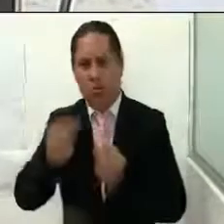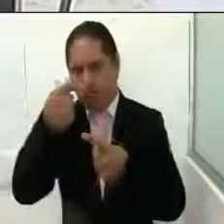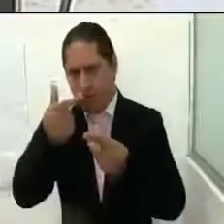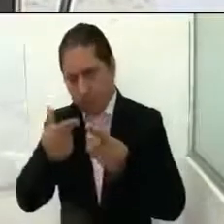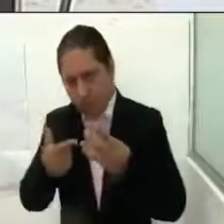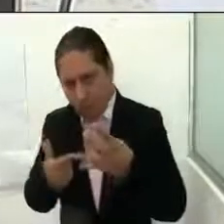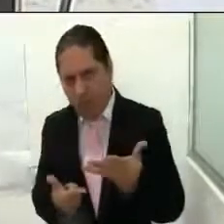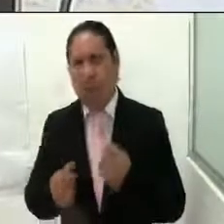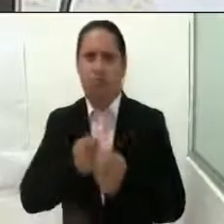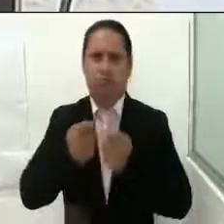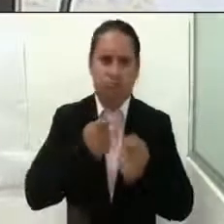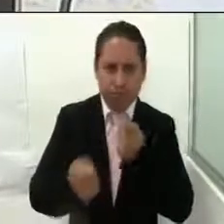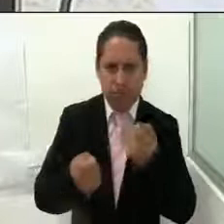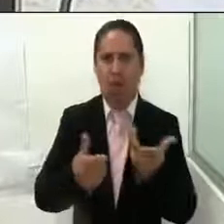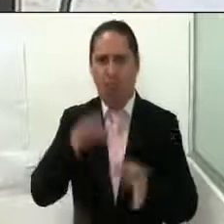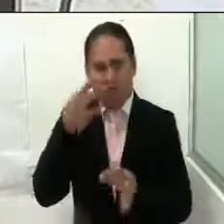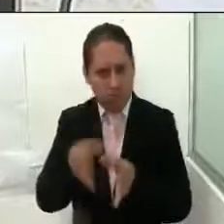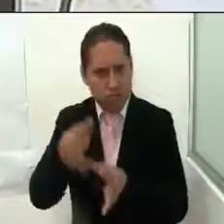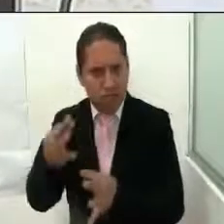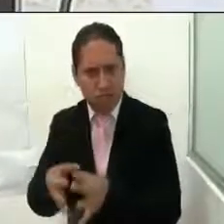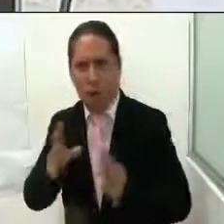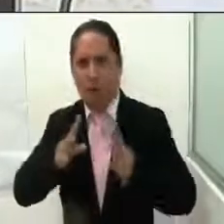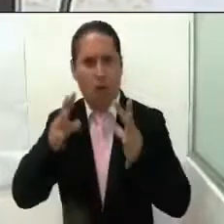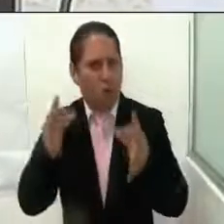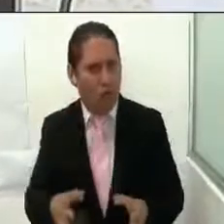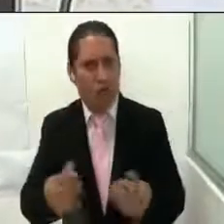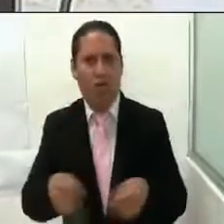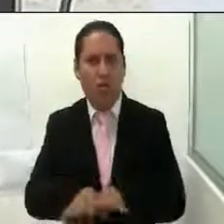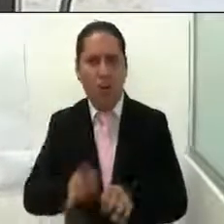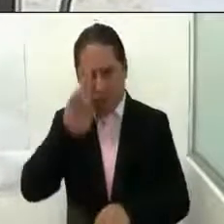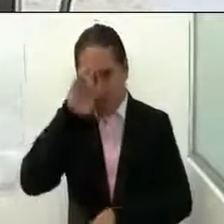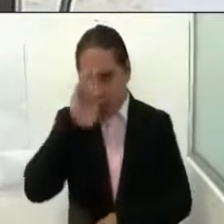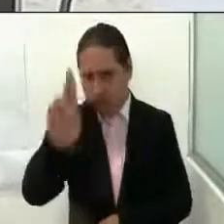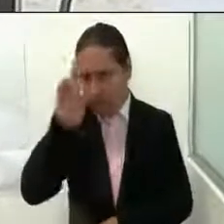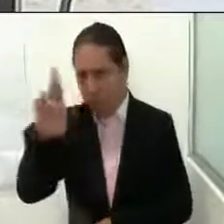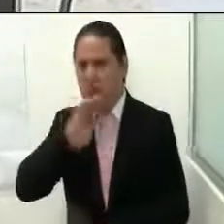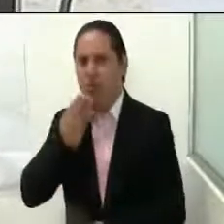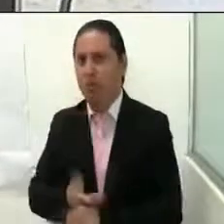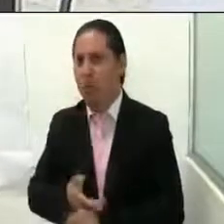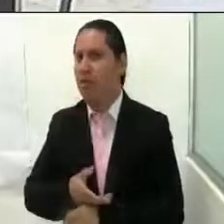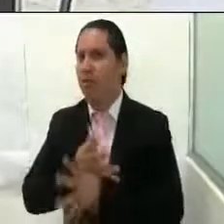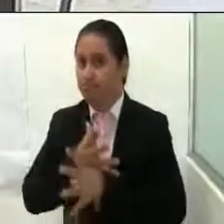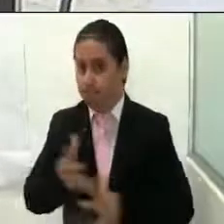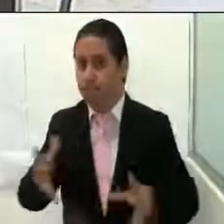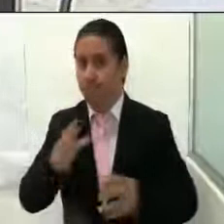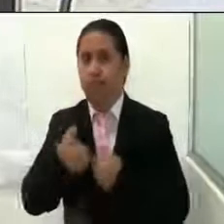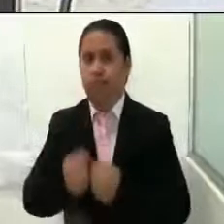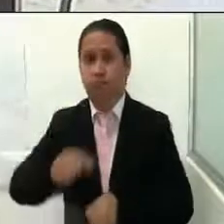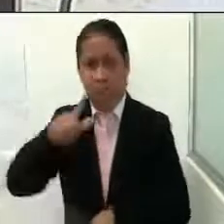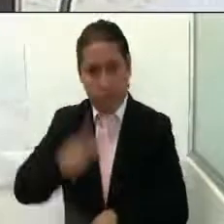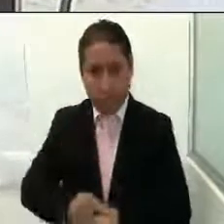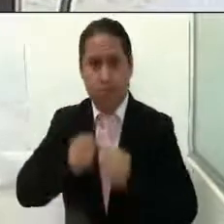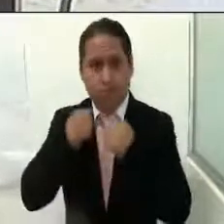gestión de calidad a reconocer su gran responsabilidad social esforzándose en la